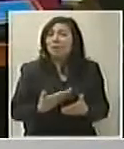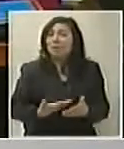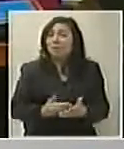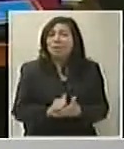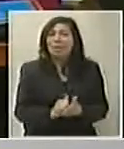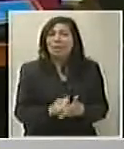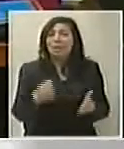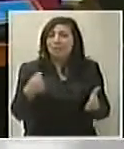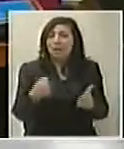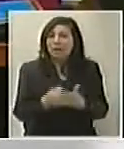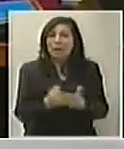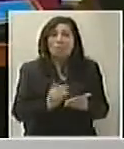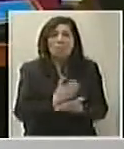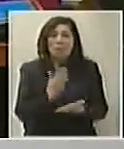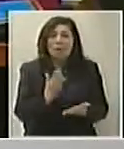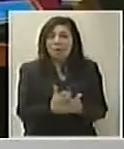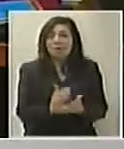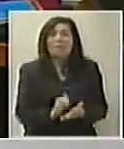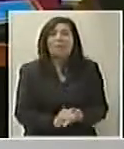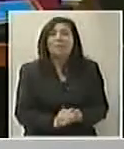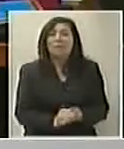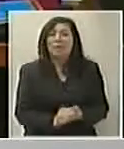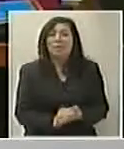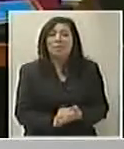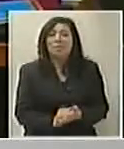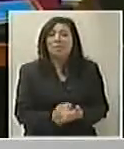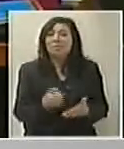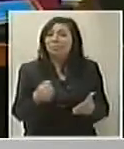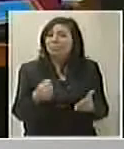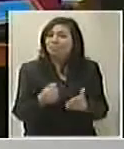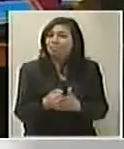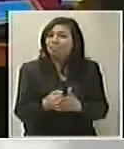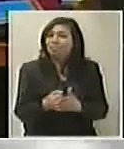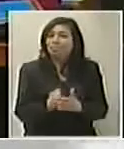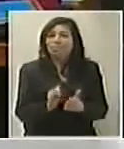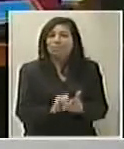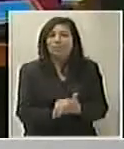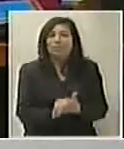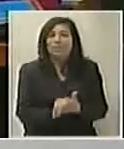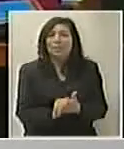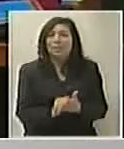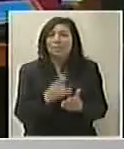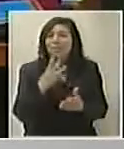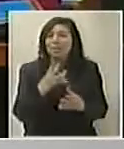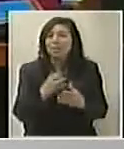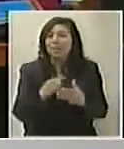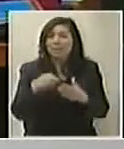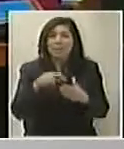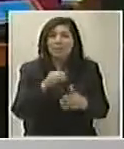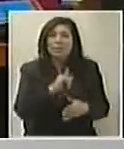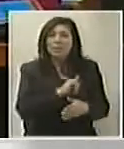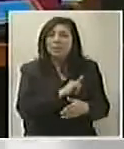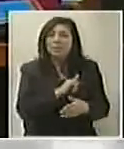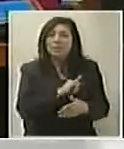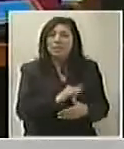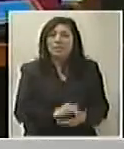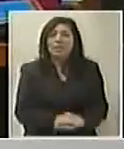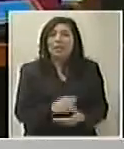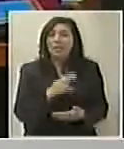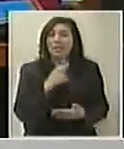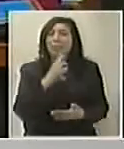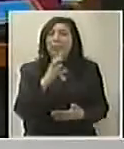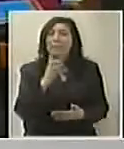ha sido enfrentar el problema de la corrupción. La impunidad amenaza y socava nuestra